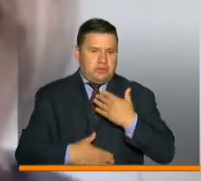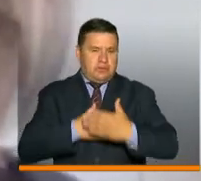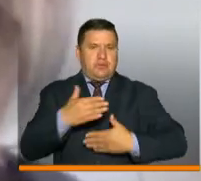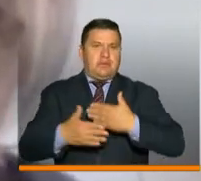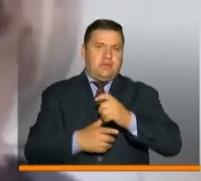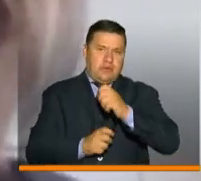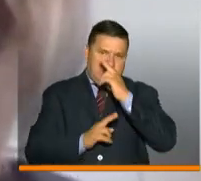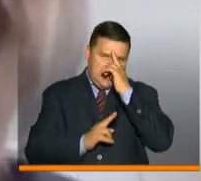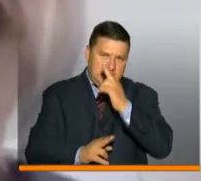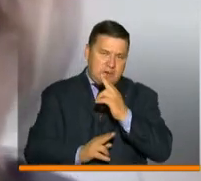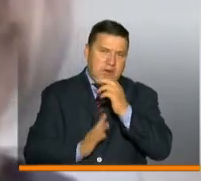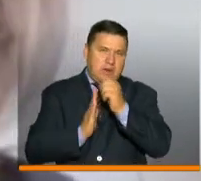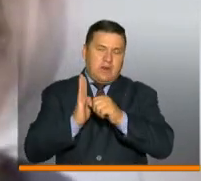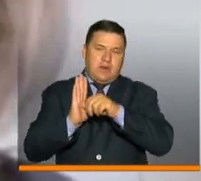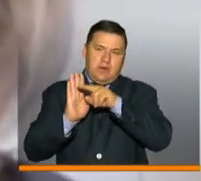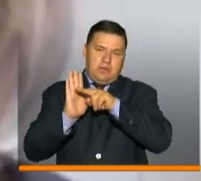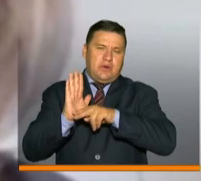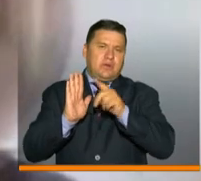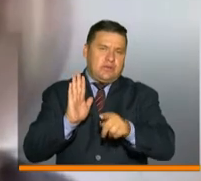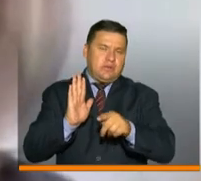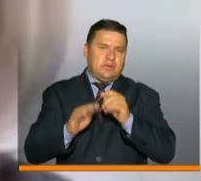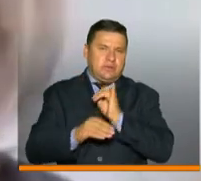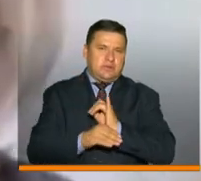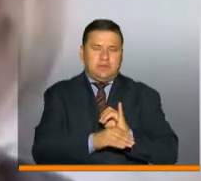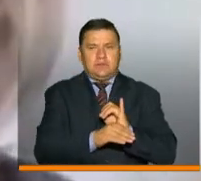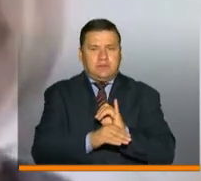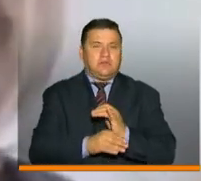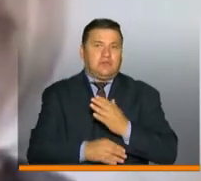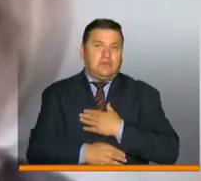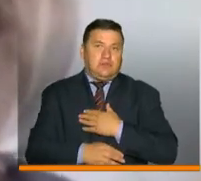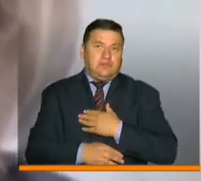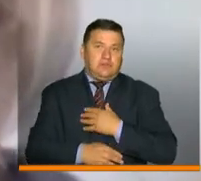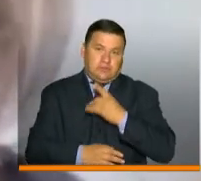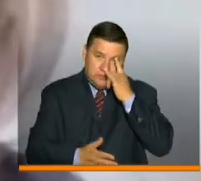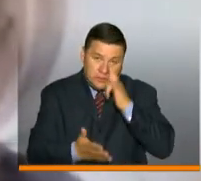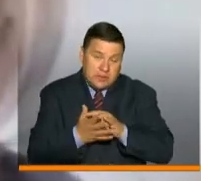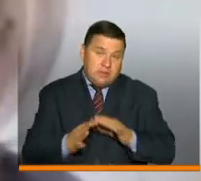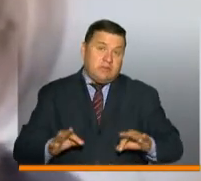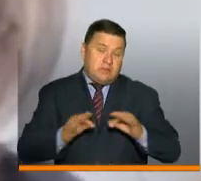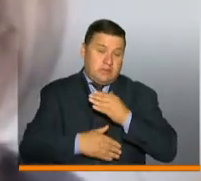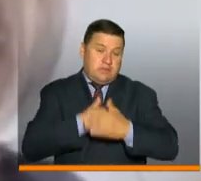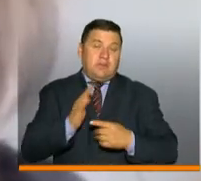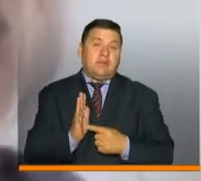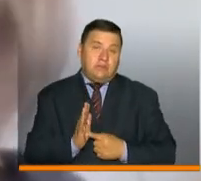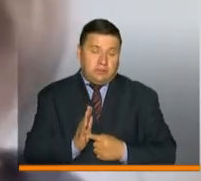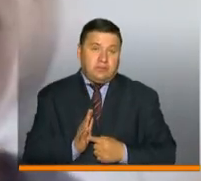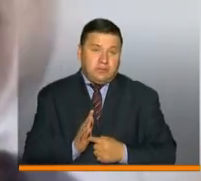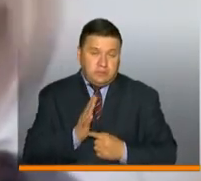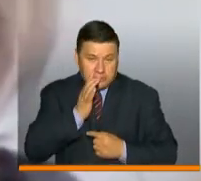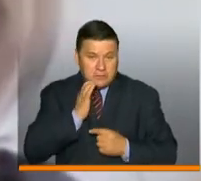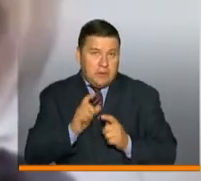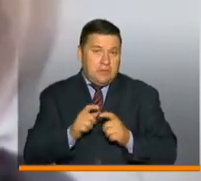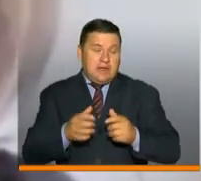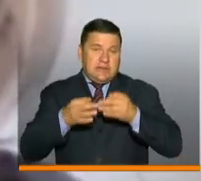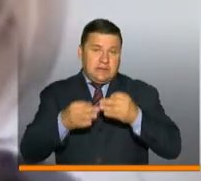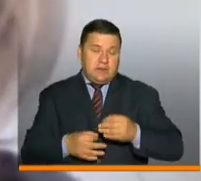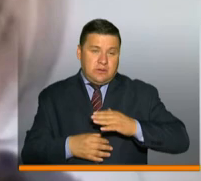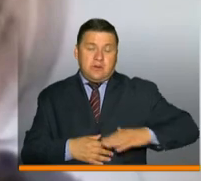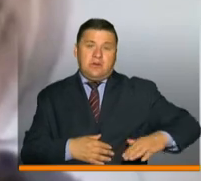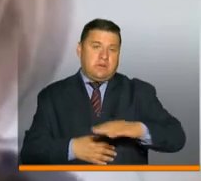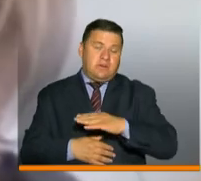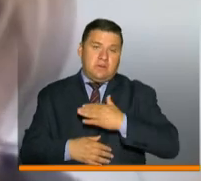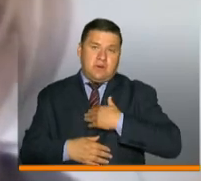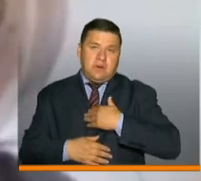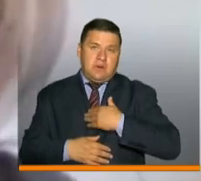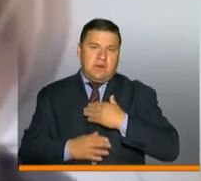ser respetados esos protocolos en las instituciones, pues yo creo que se va dando una mayor seguridad